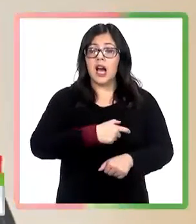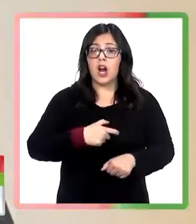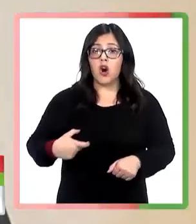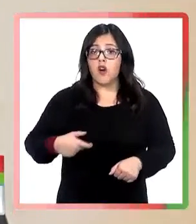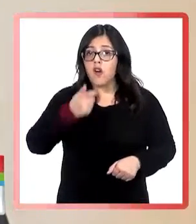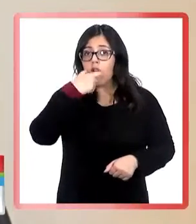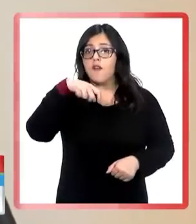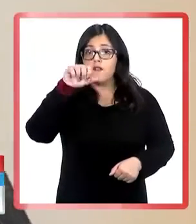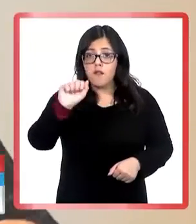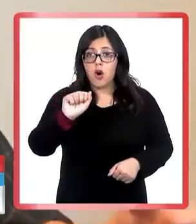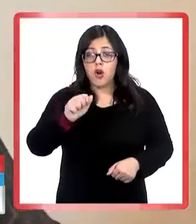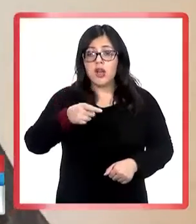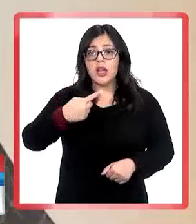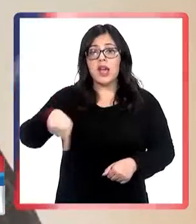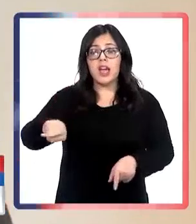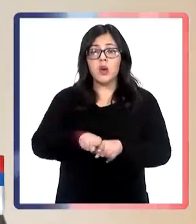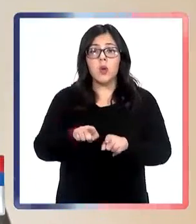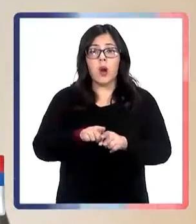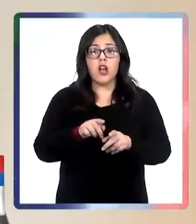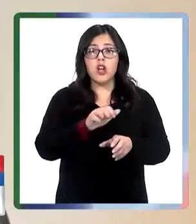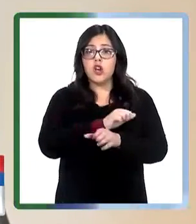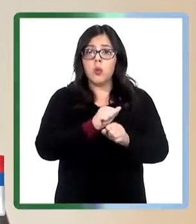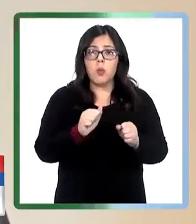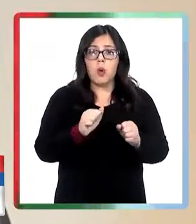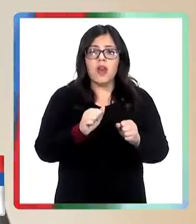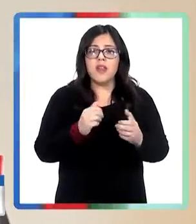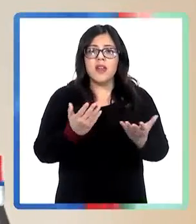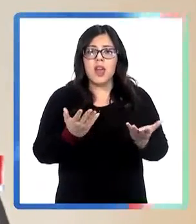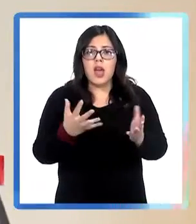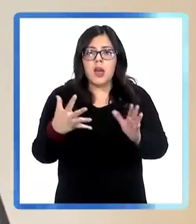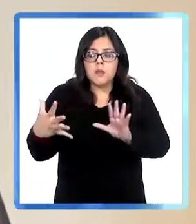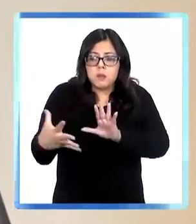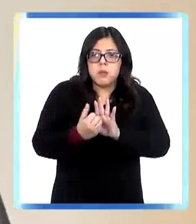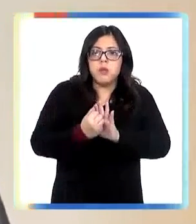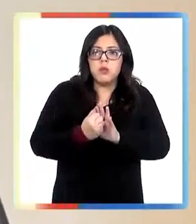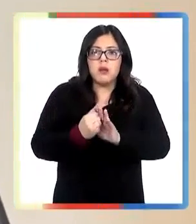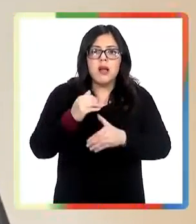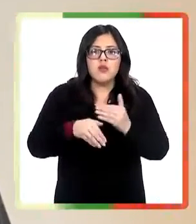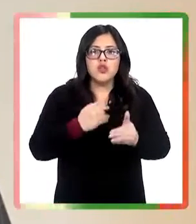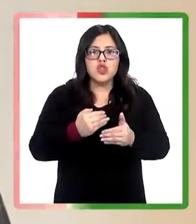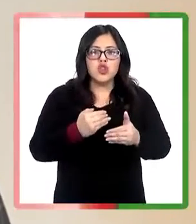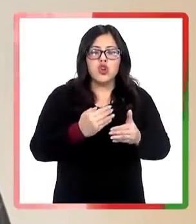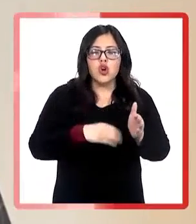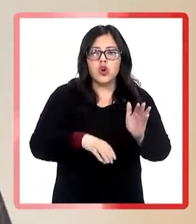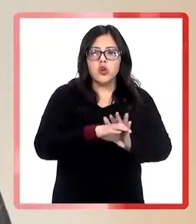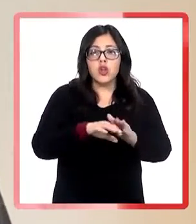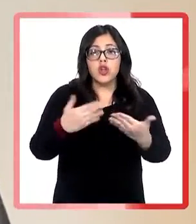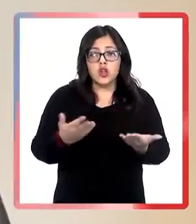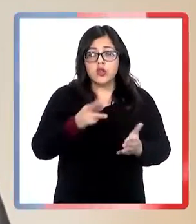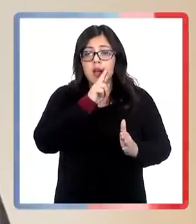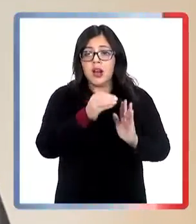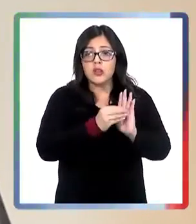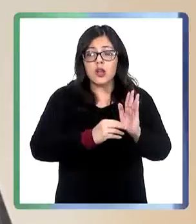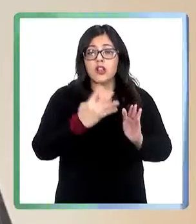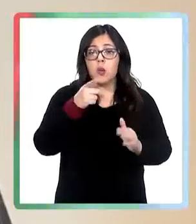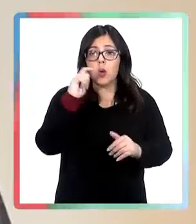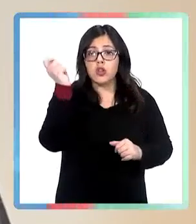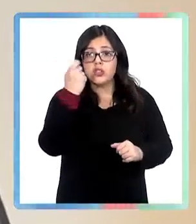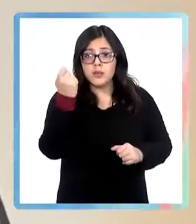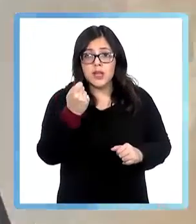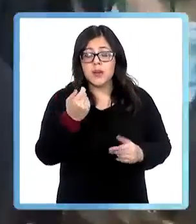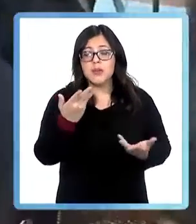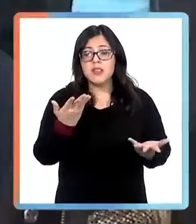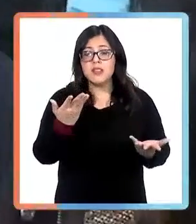gobierno no han podido desacoplarse del éxito que tenga el proceso constituyente y por lo tanto del resultado del plebiscito el próximo